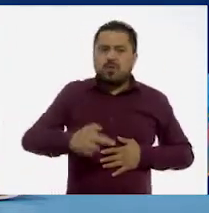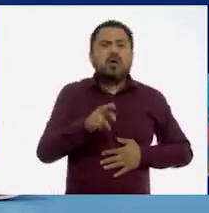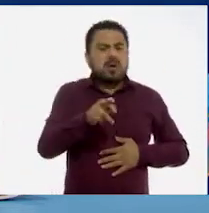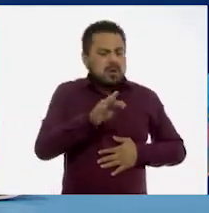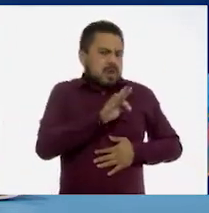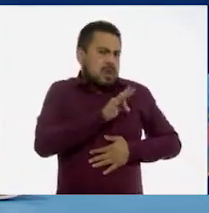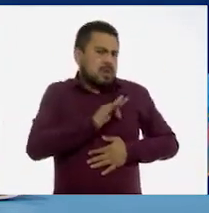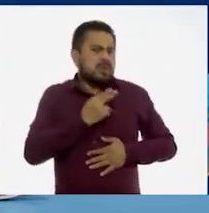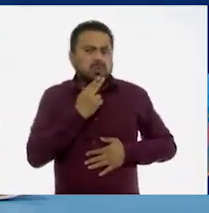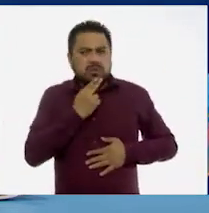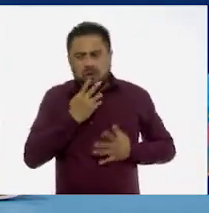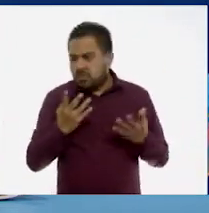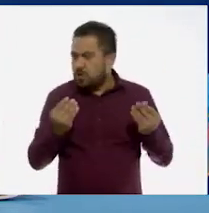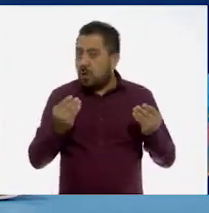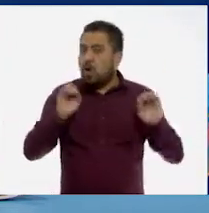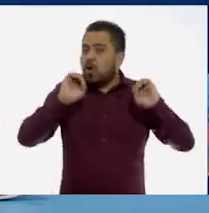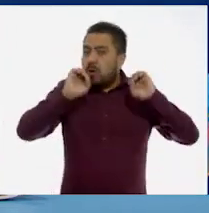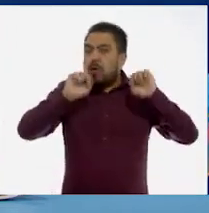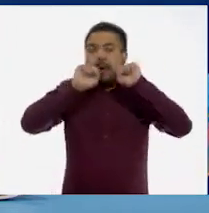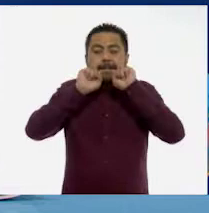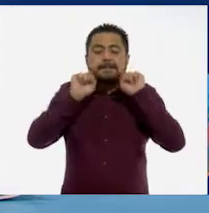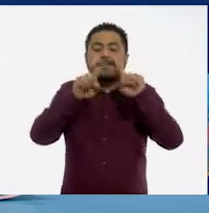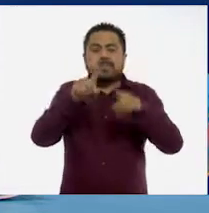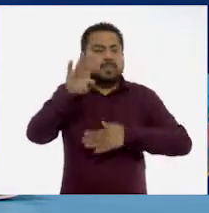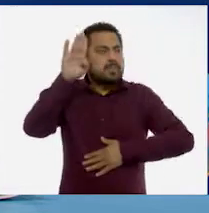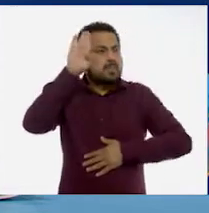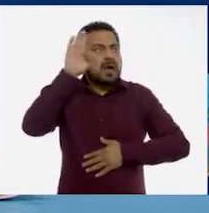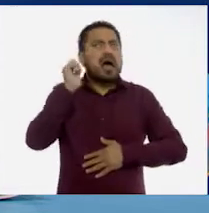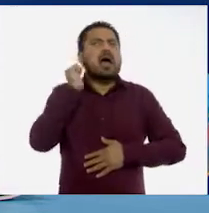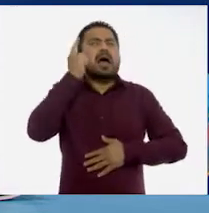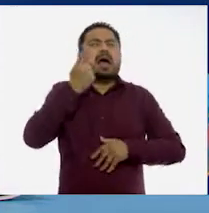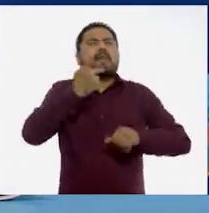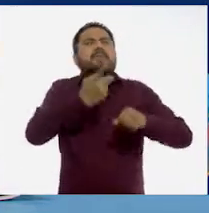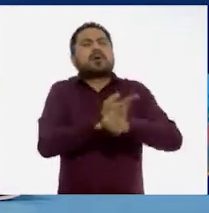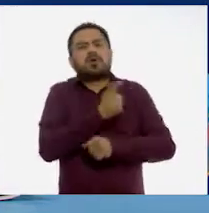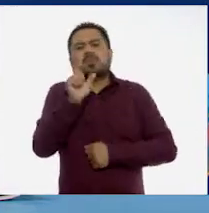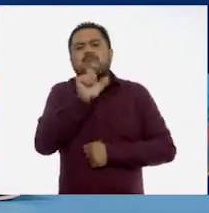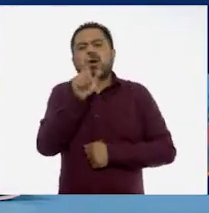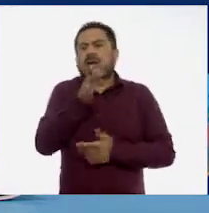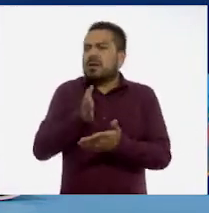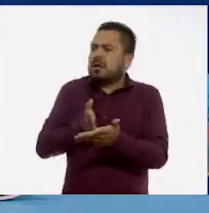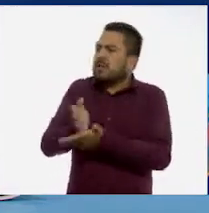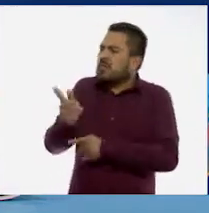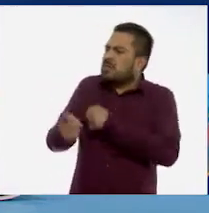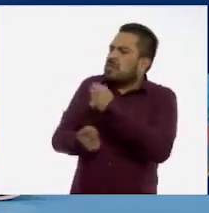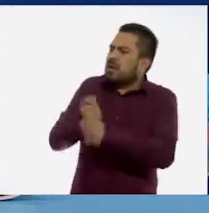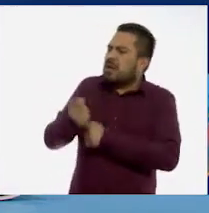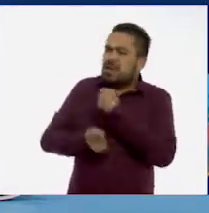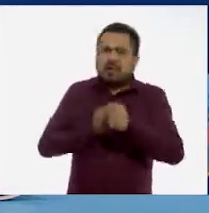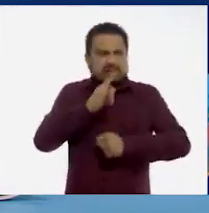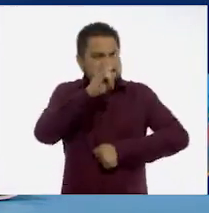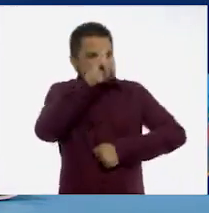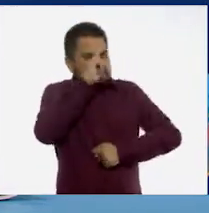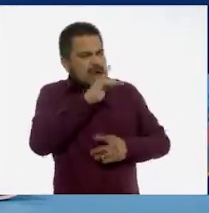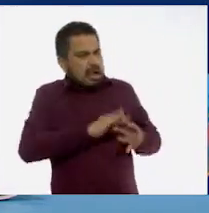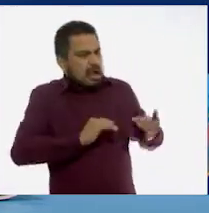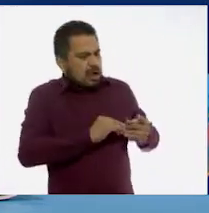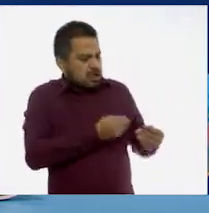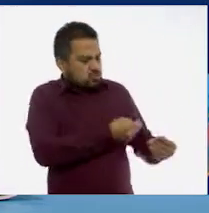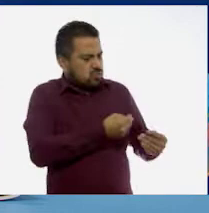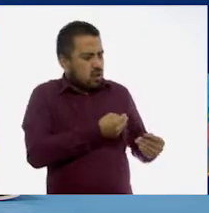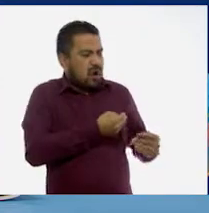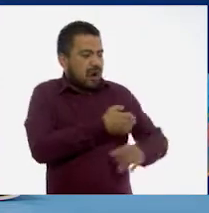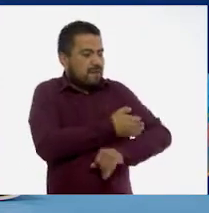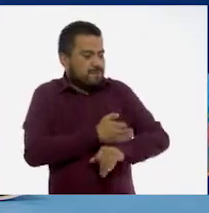puede servir mucho. O inclusive pensar en algo que te haya pasado cuando fuiste a la tienda, una historia de terror que te hayan contado en tu